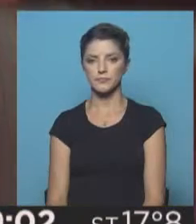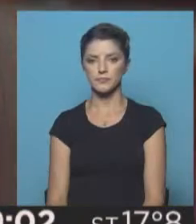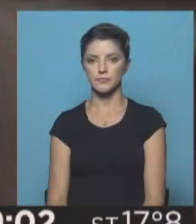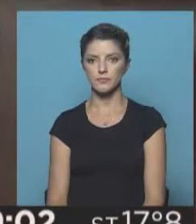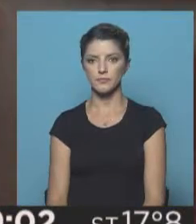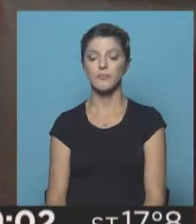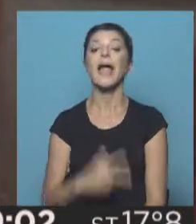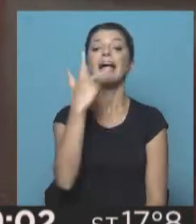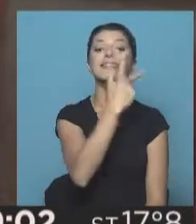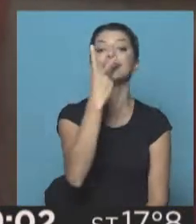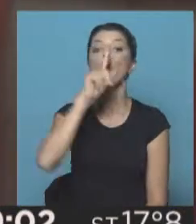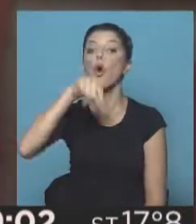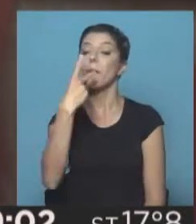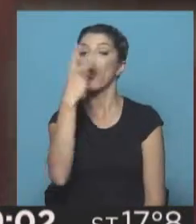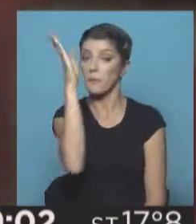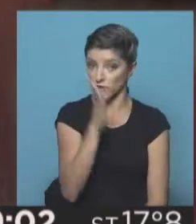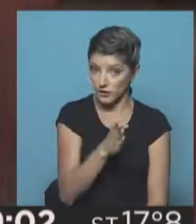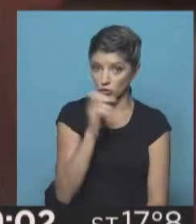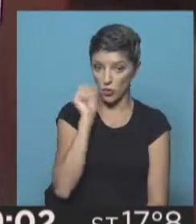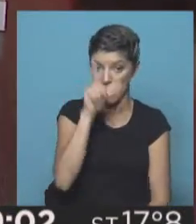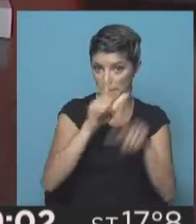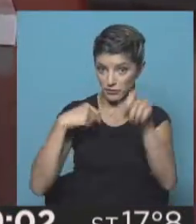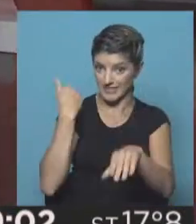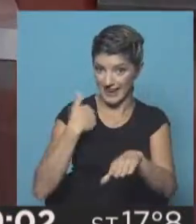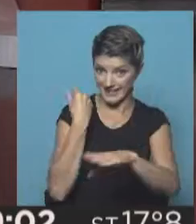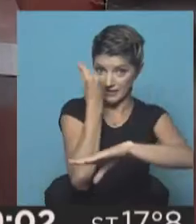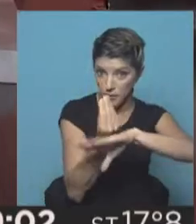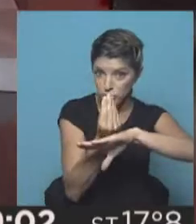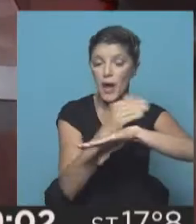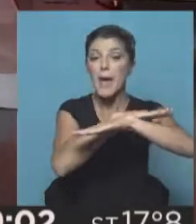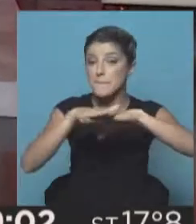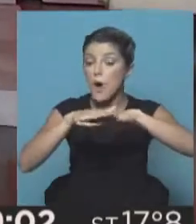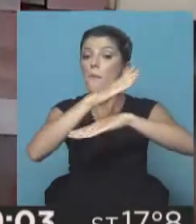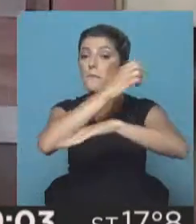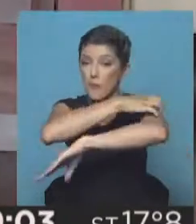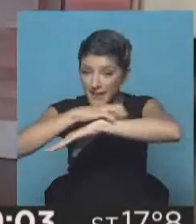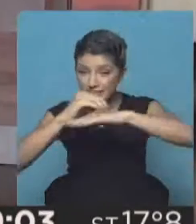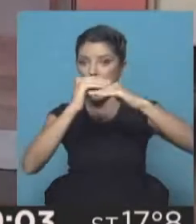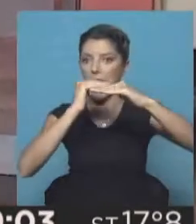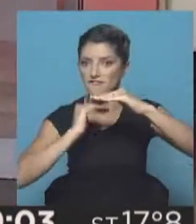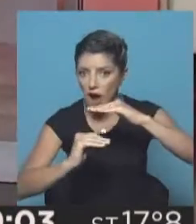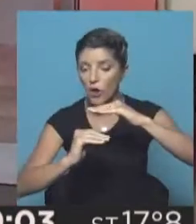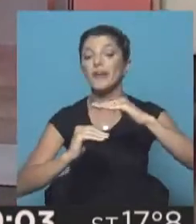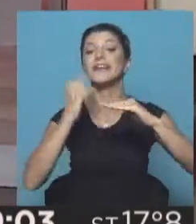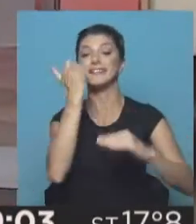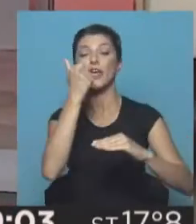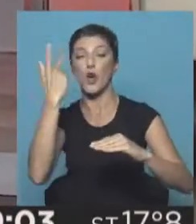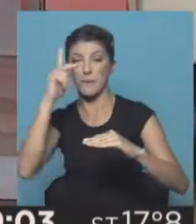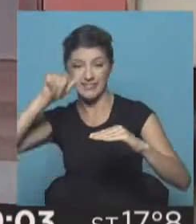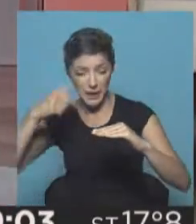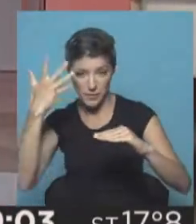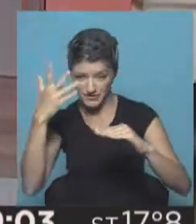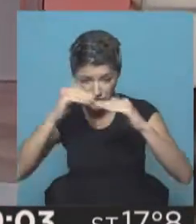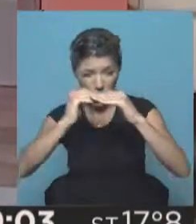El 32,2% de la población argentina vive bajo la línea de pobreza y un 6,3% bajo la línea de indigencia, según